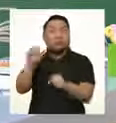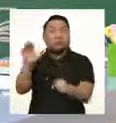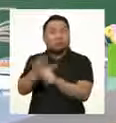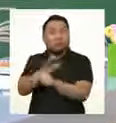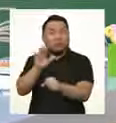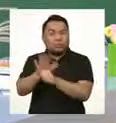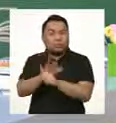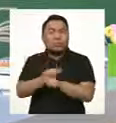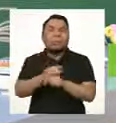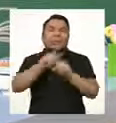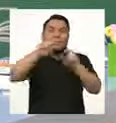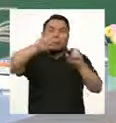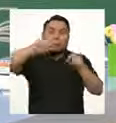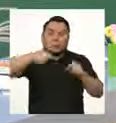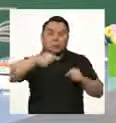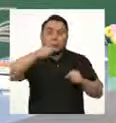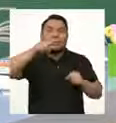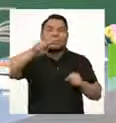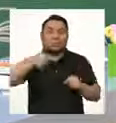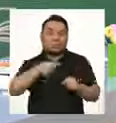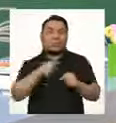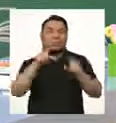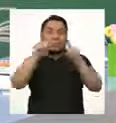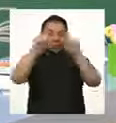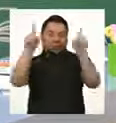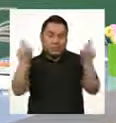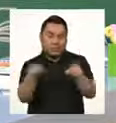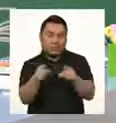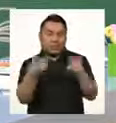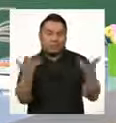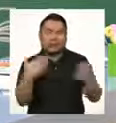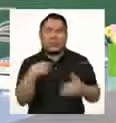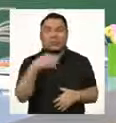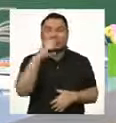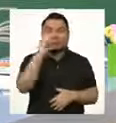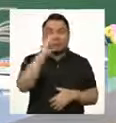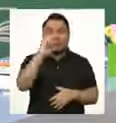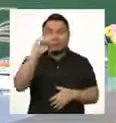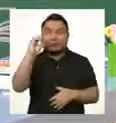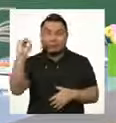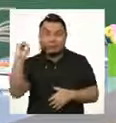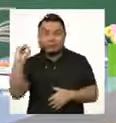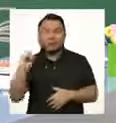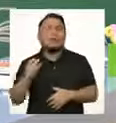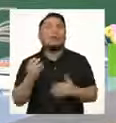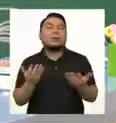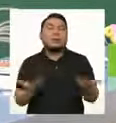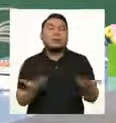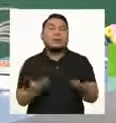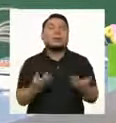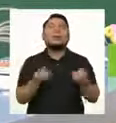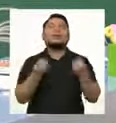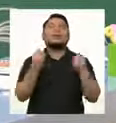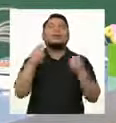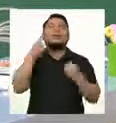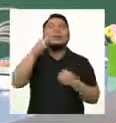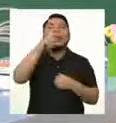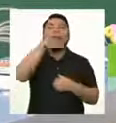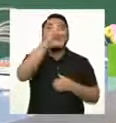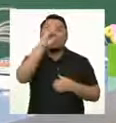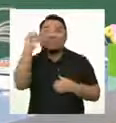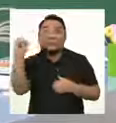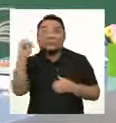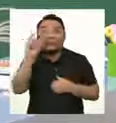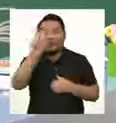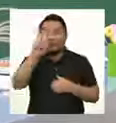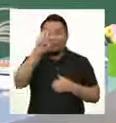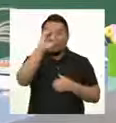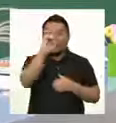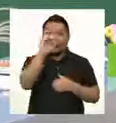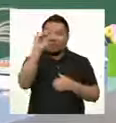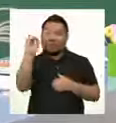tantos espacios como la cifra entera tenga ceros. Es decir, como 100 tiene 2 ceros, la coma